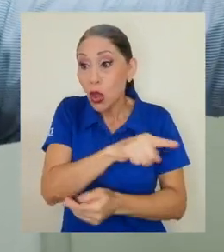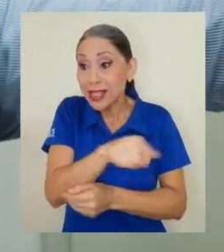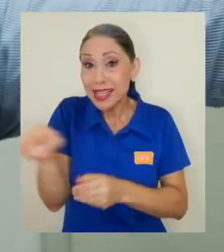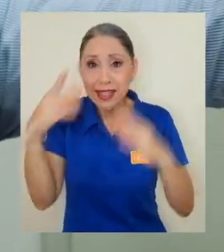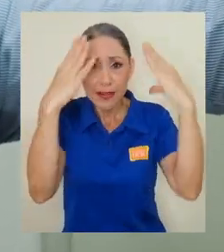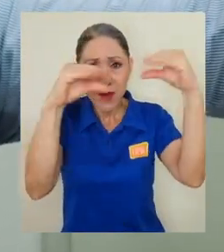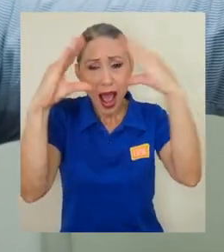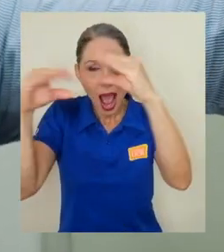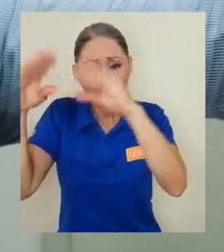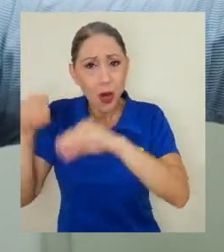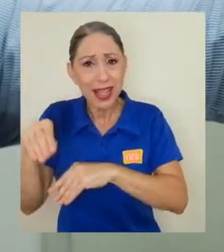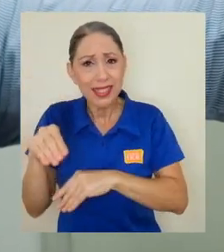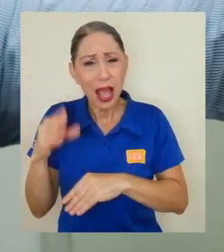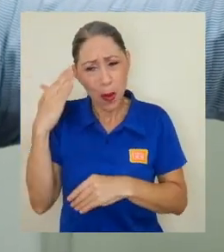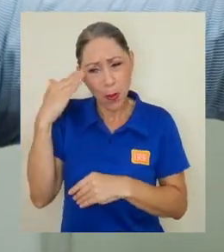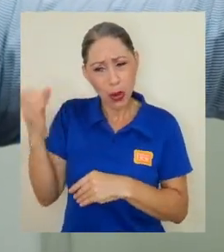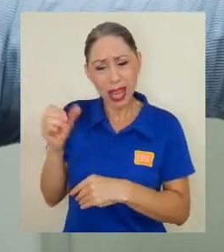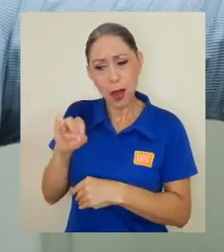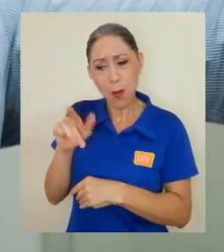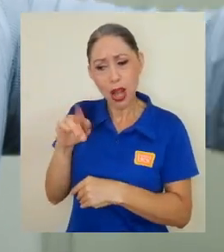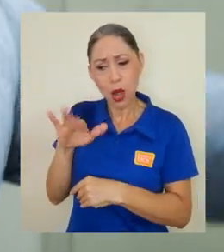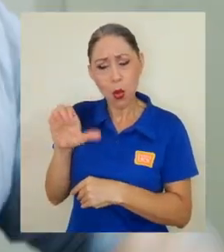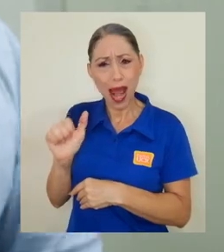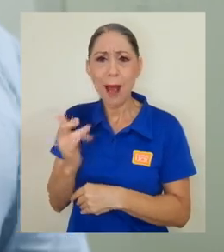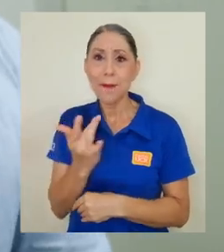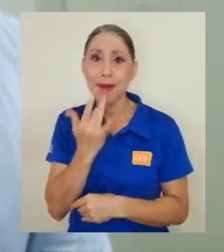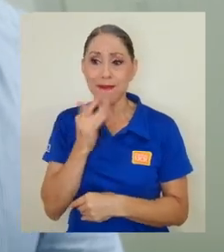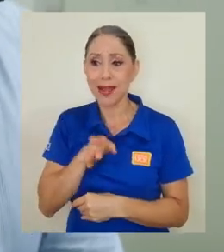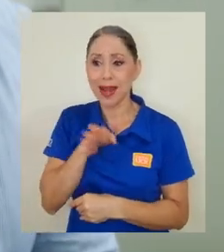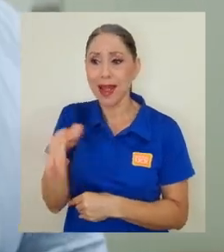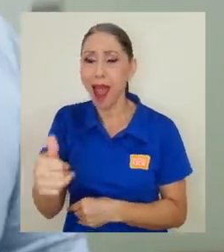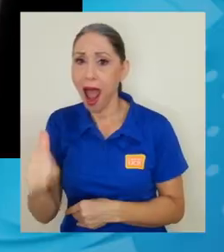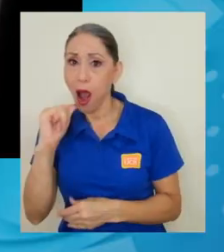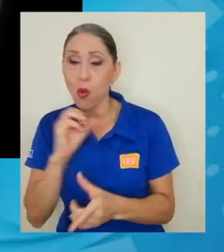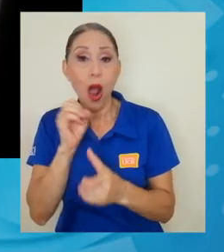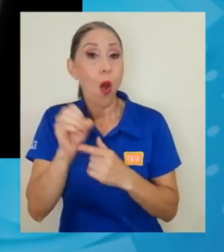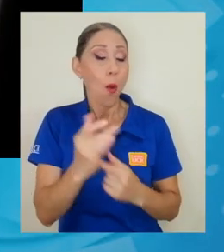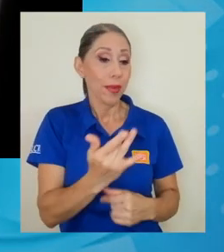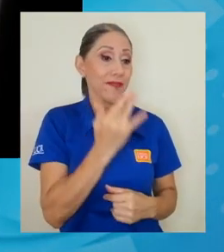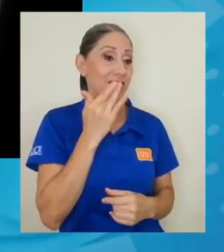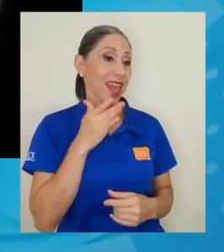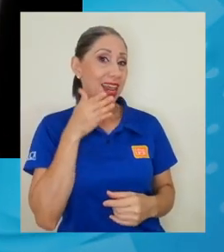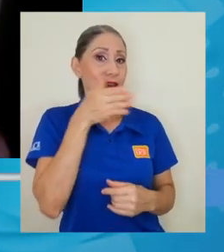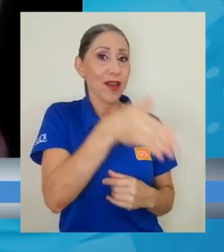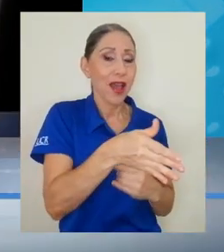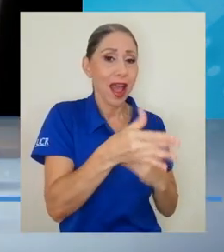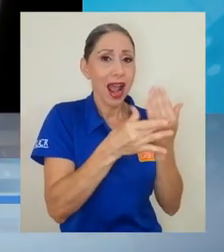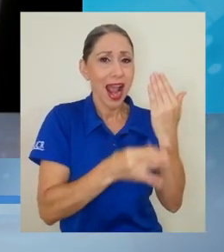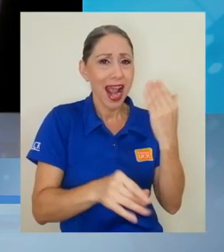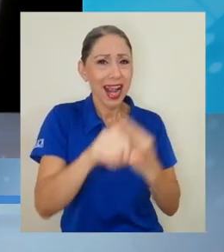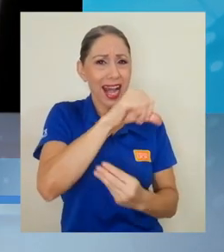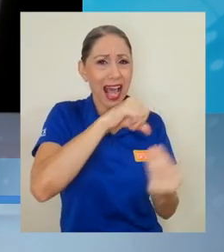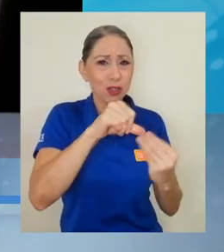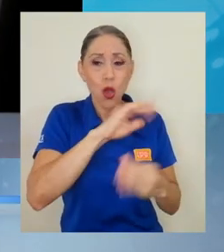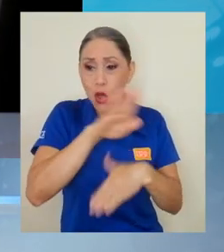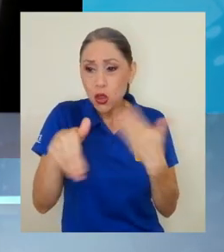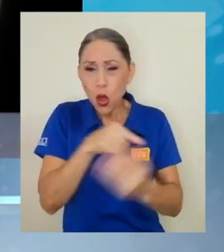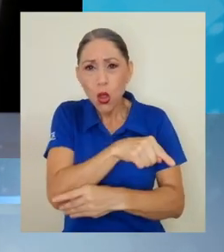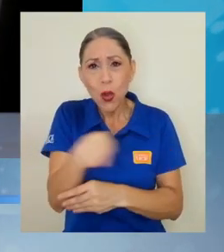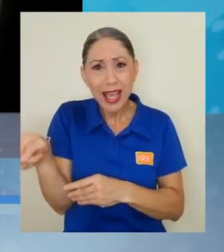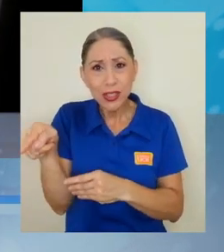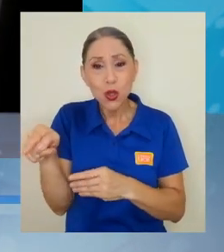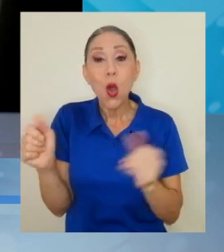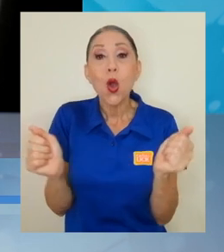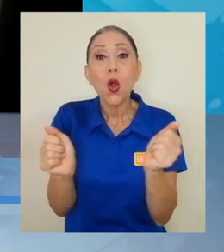de datos que tenemos sobre cómo una molécula se siente afín al agua, cómo una molécula se siente afín a ambientes grasos, todo esto, meterlo en una computadora mediante